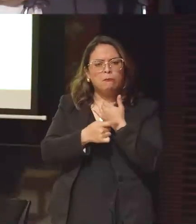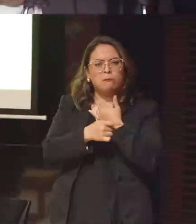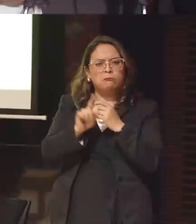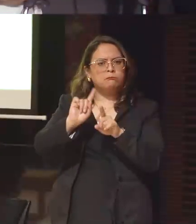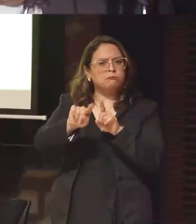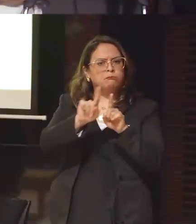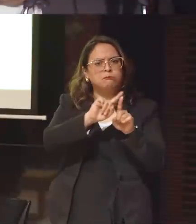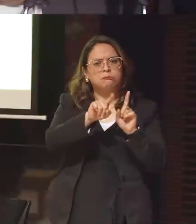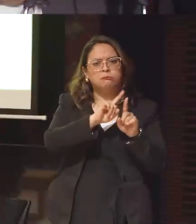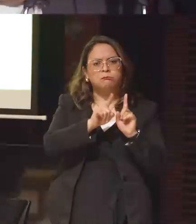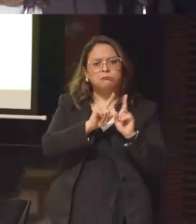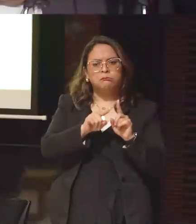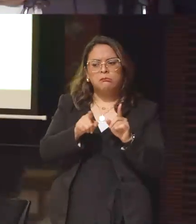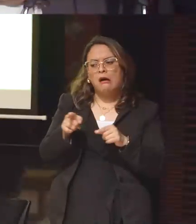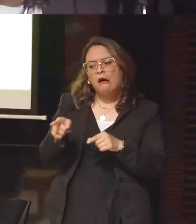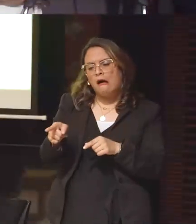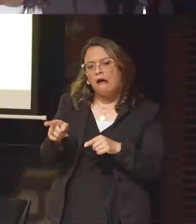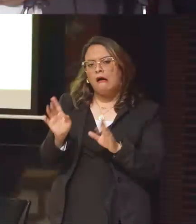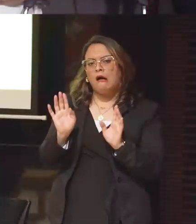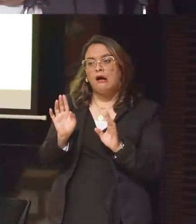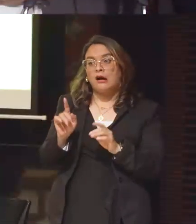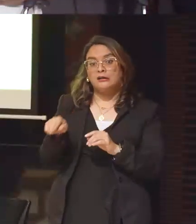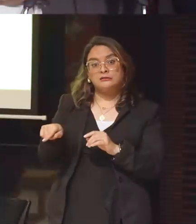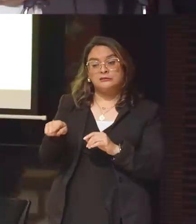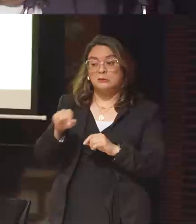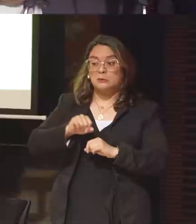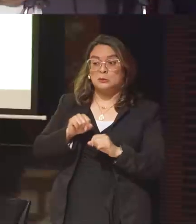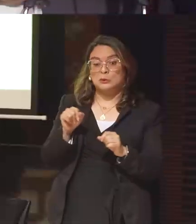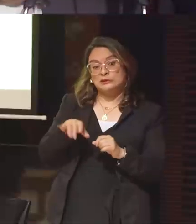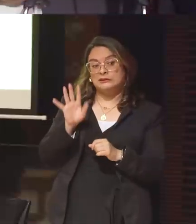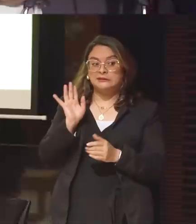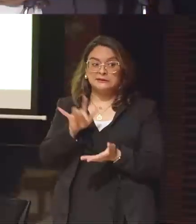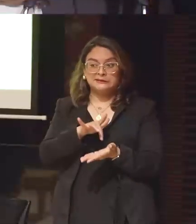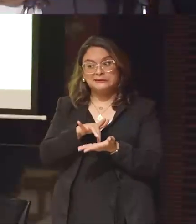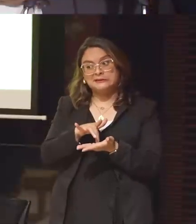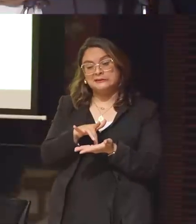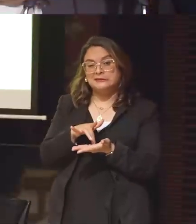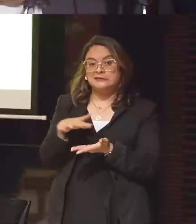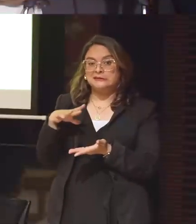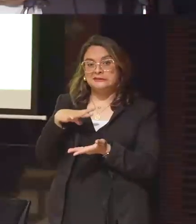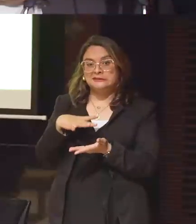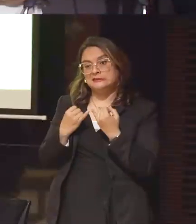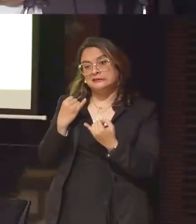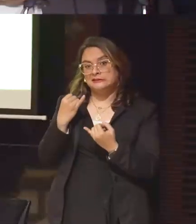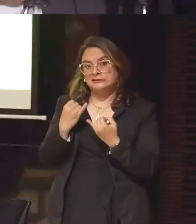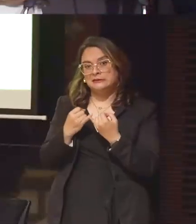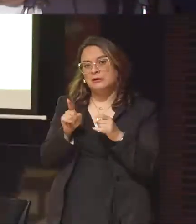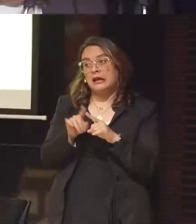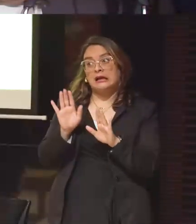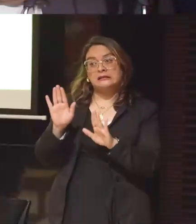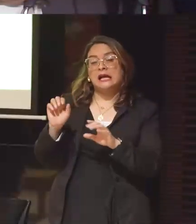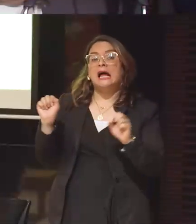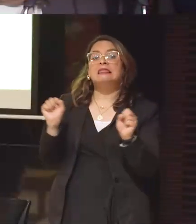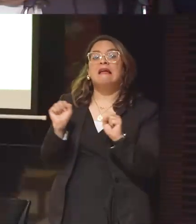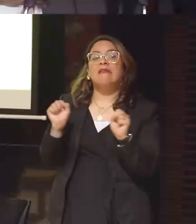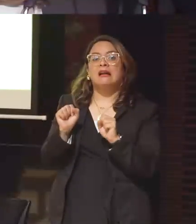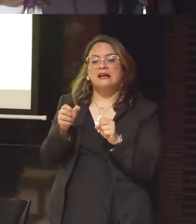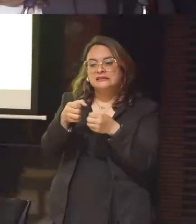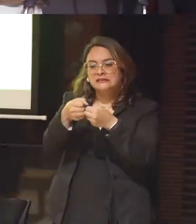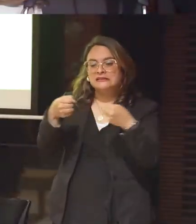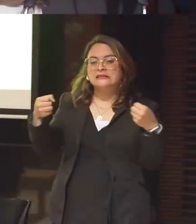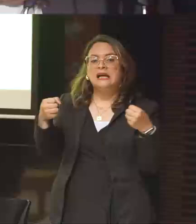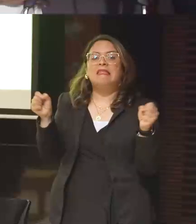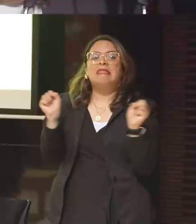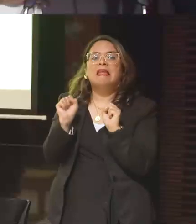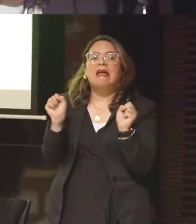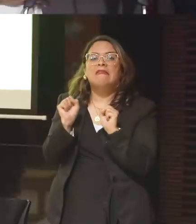que, bueno, que le caemos cortos a todos y que la gente viene aquí un poquito como por necesidad. Hay una imagen muy interesante que es la de la nevera, ¿no? Dicen